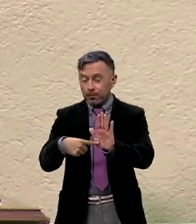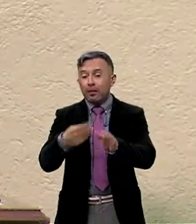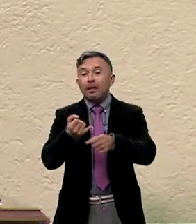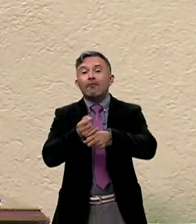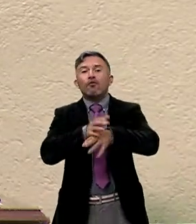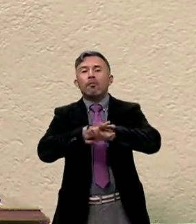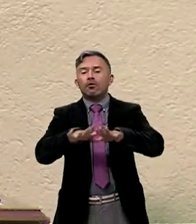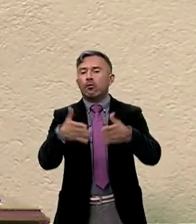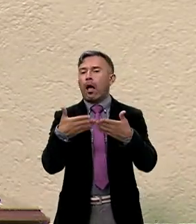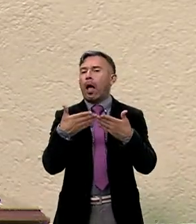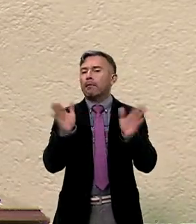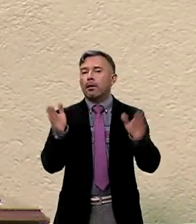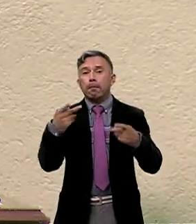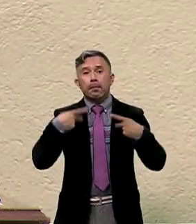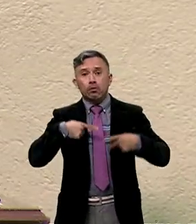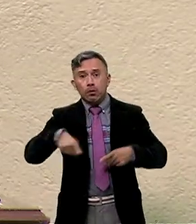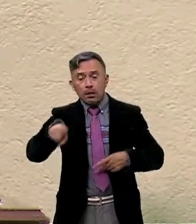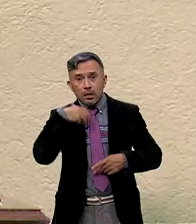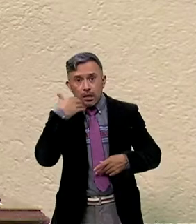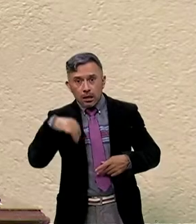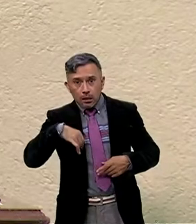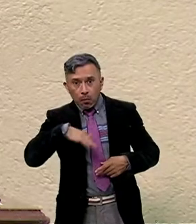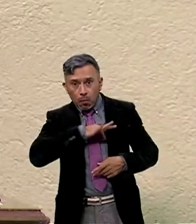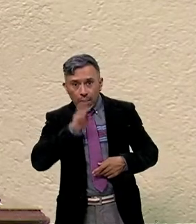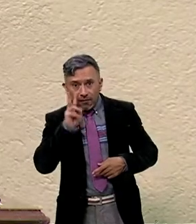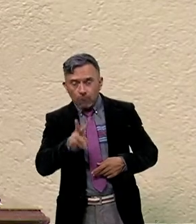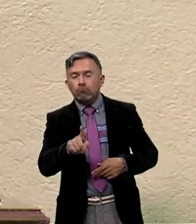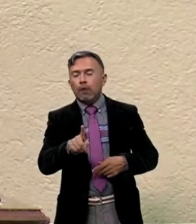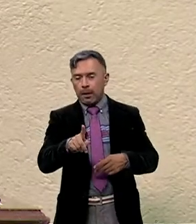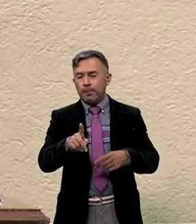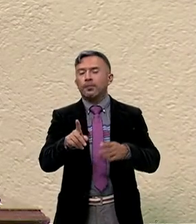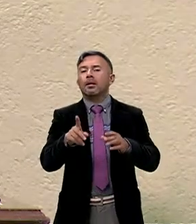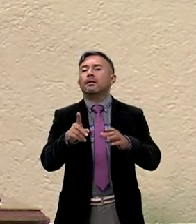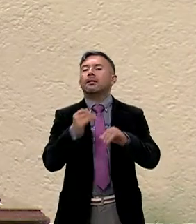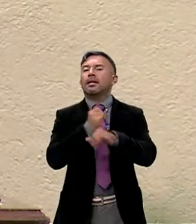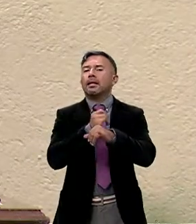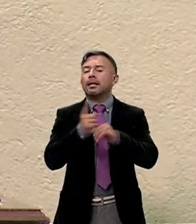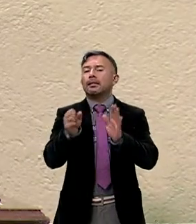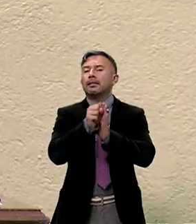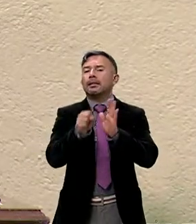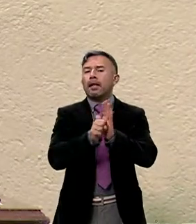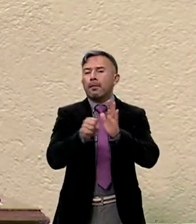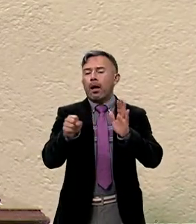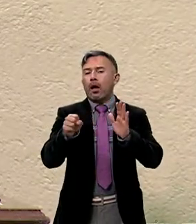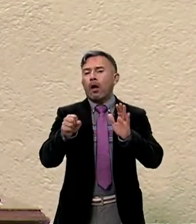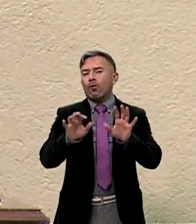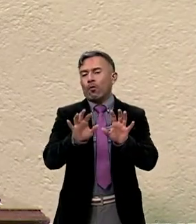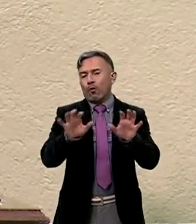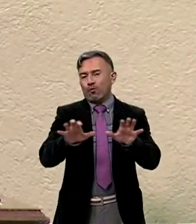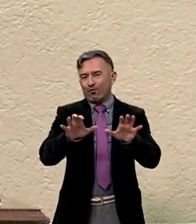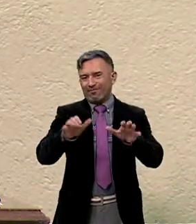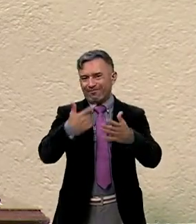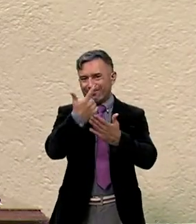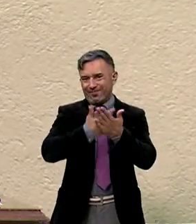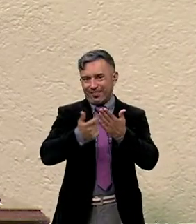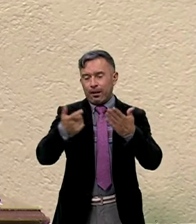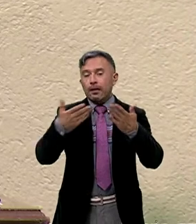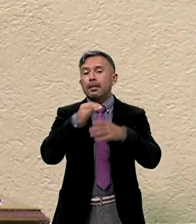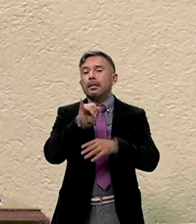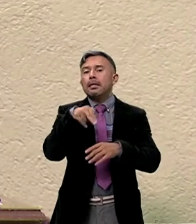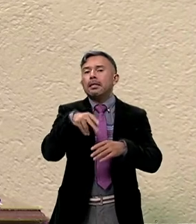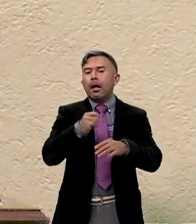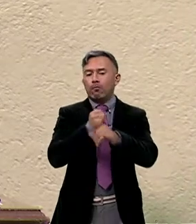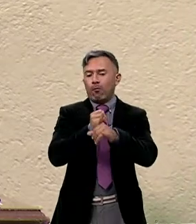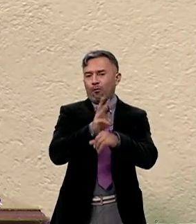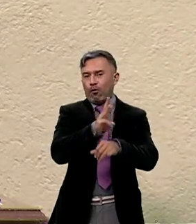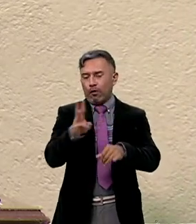todo el público interesado en el sistema de cómputos de la consulta popular publicado en el portal de esta institución y a